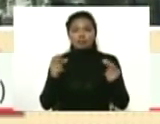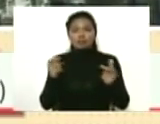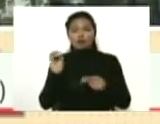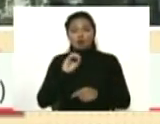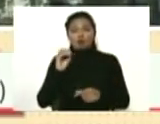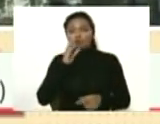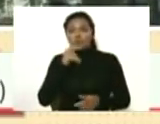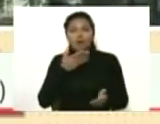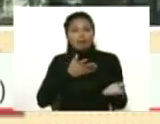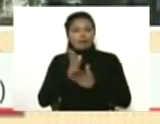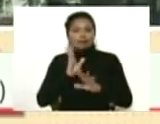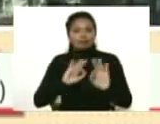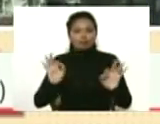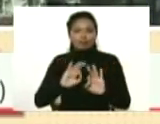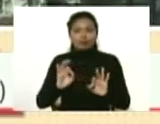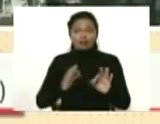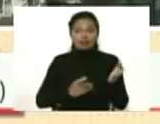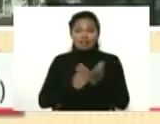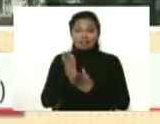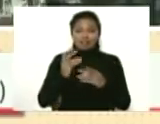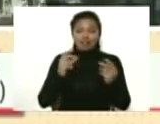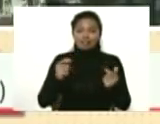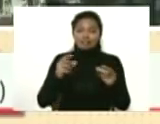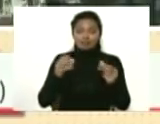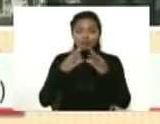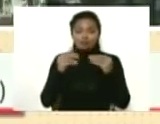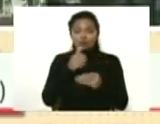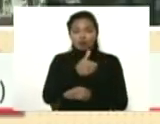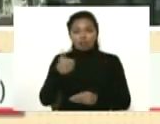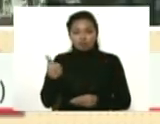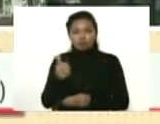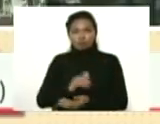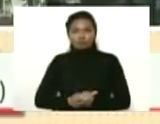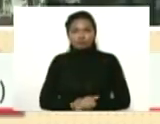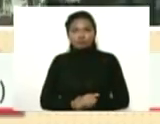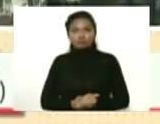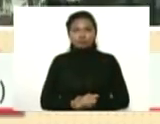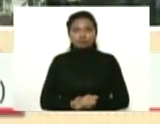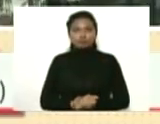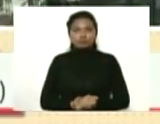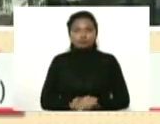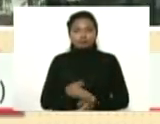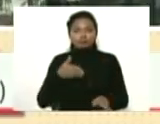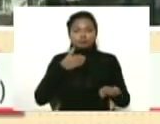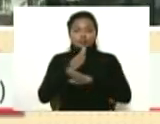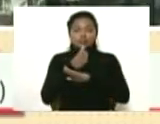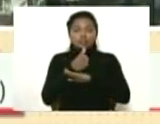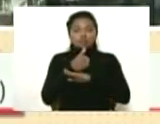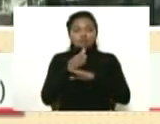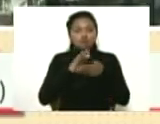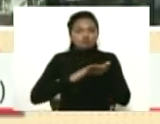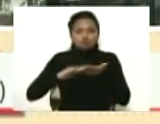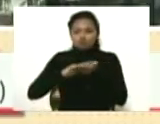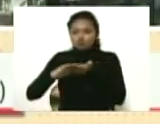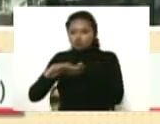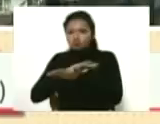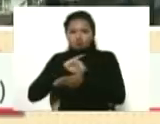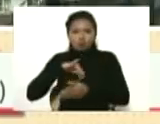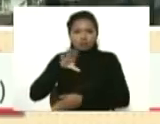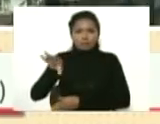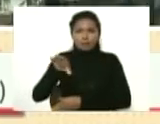no es lealtad. Lealtad activa entre todos y todas para ir consolidando nuestra